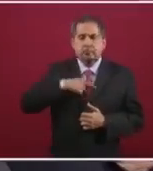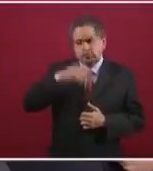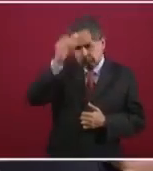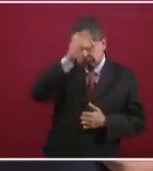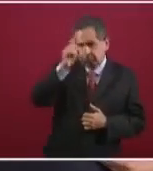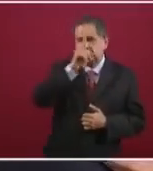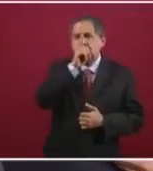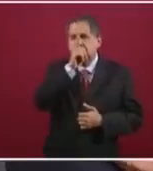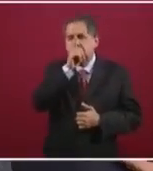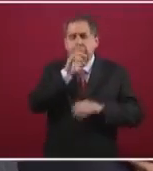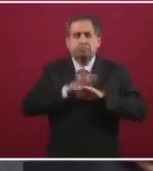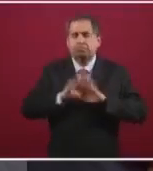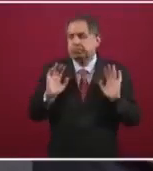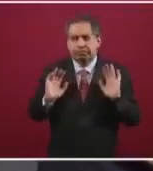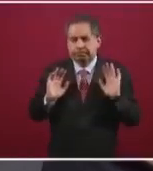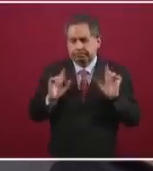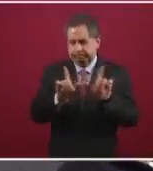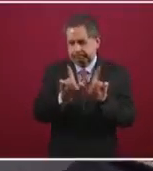opinamos más